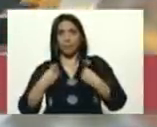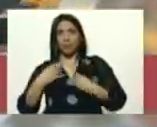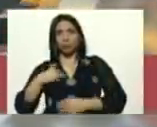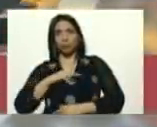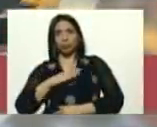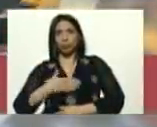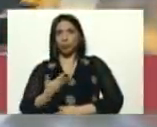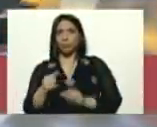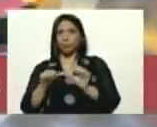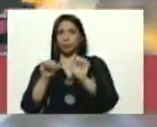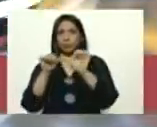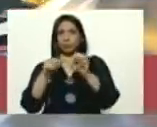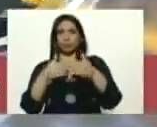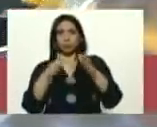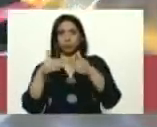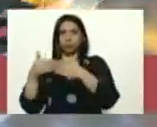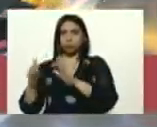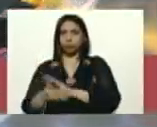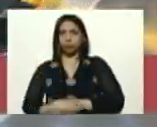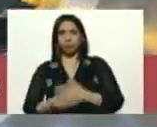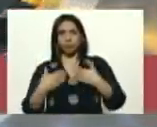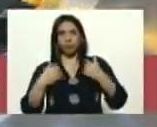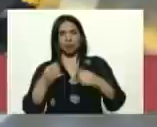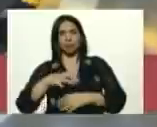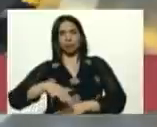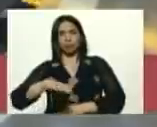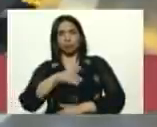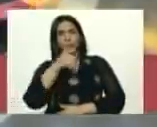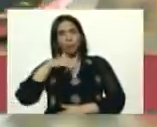podamos seguir garantizando la salud de toda la